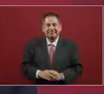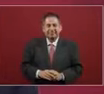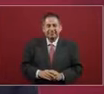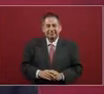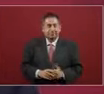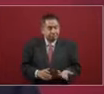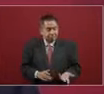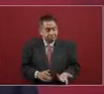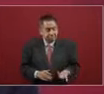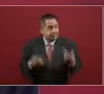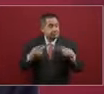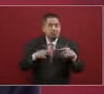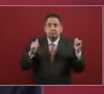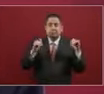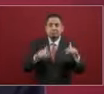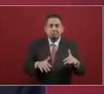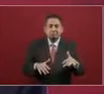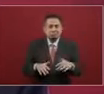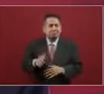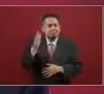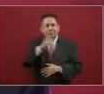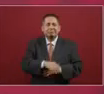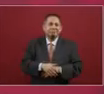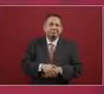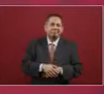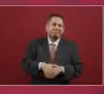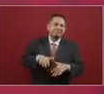No llega la gente,